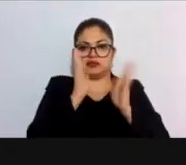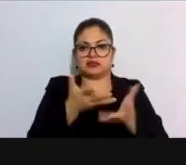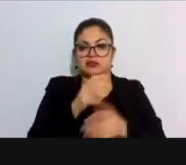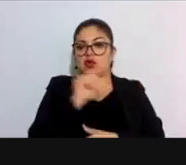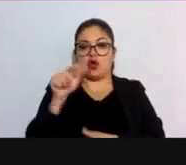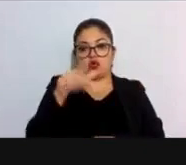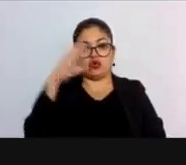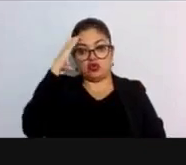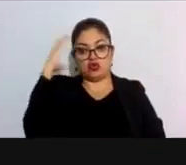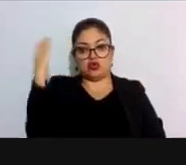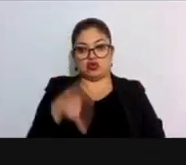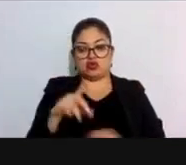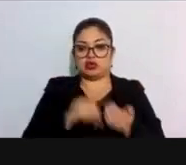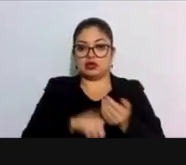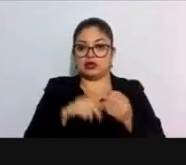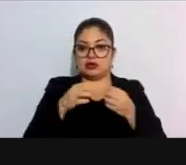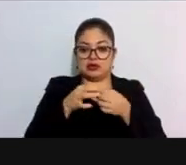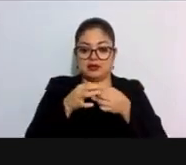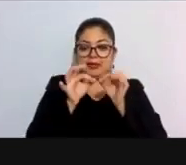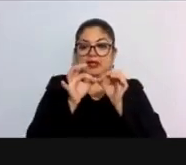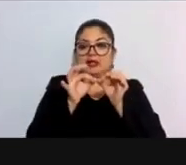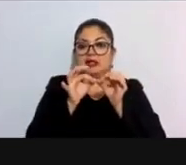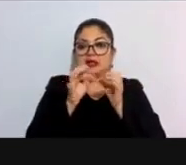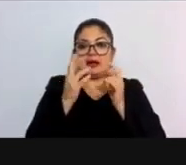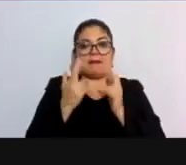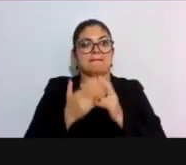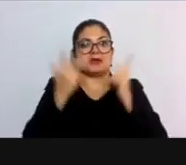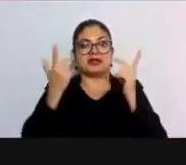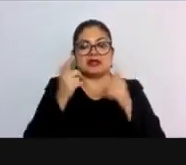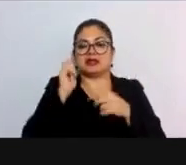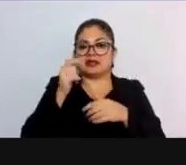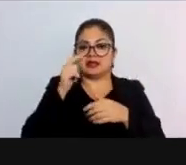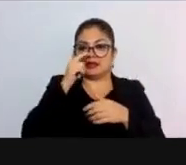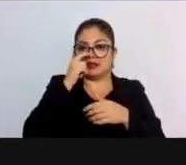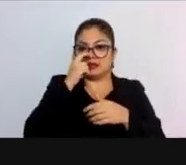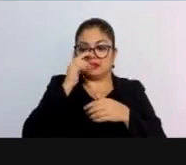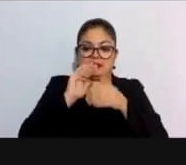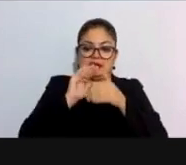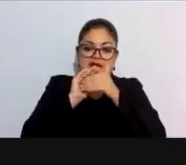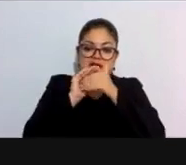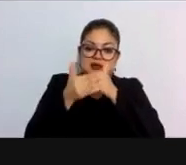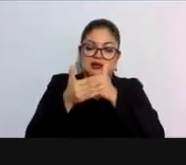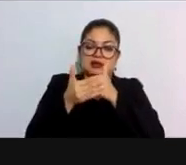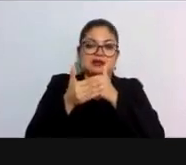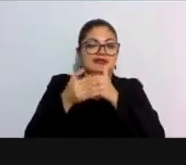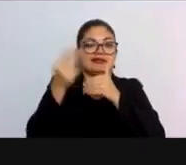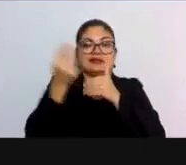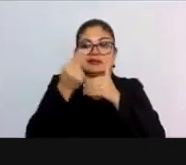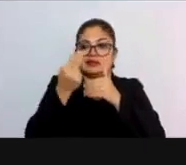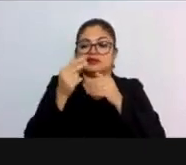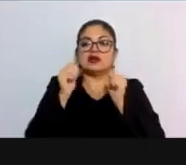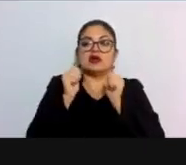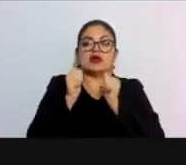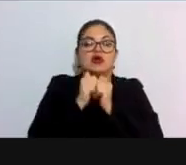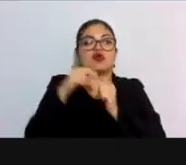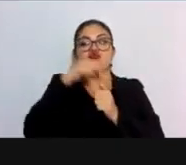totalmente desplazados, se ha fracturado la pared del seno frontal y requiere de una reconstrucción urgente.